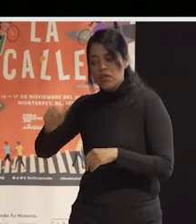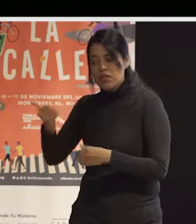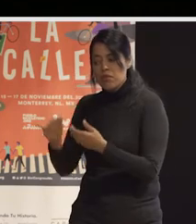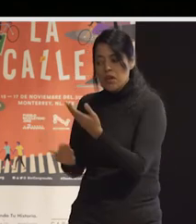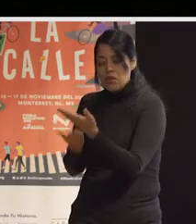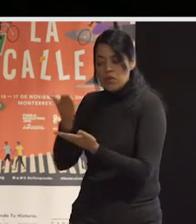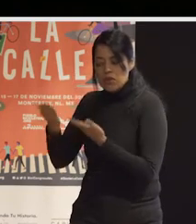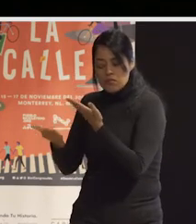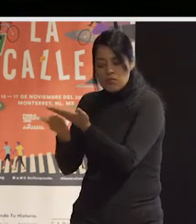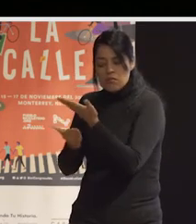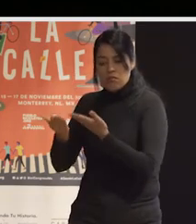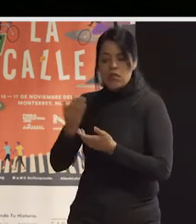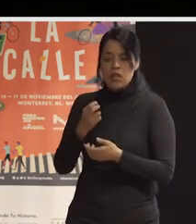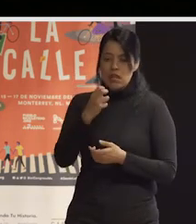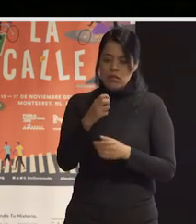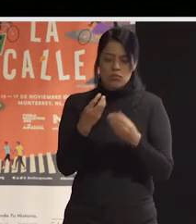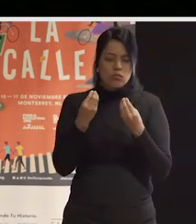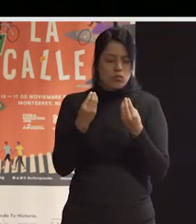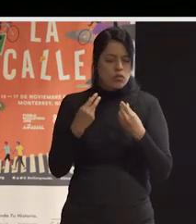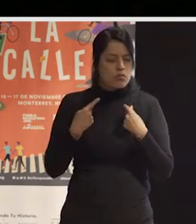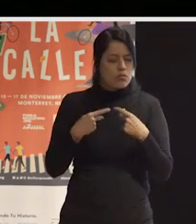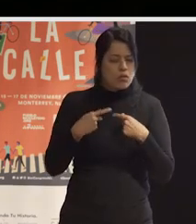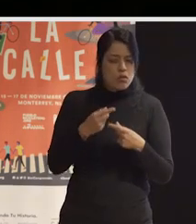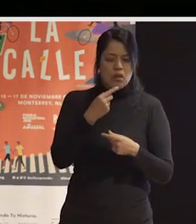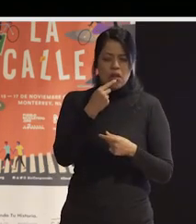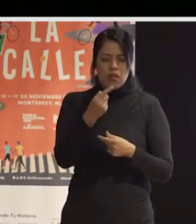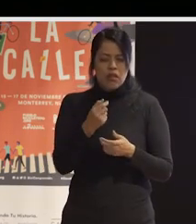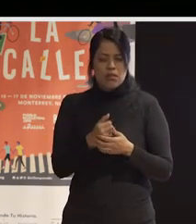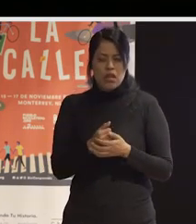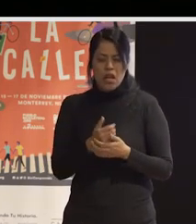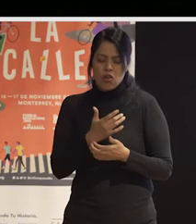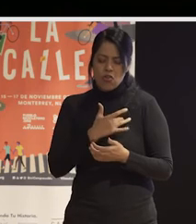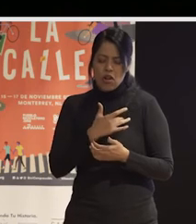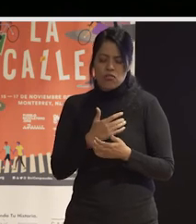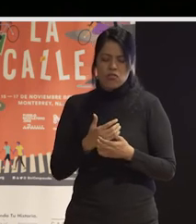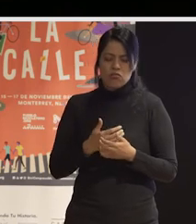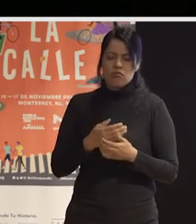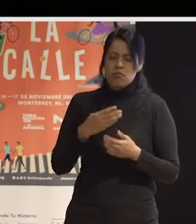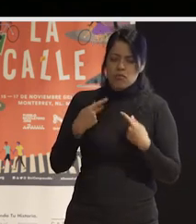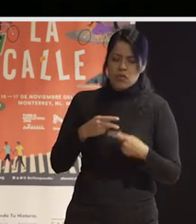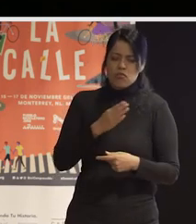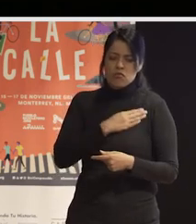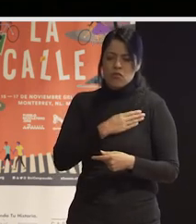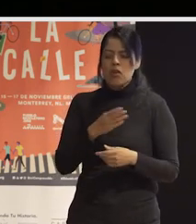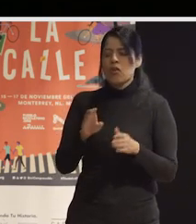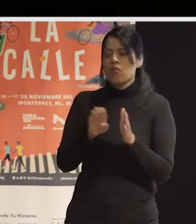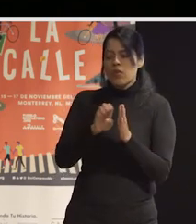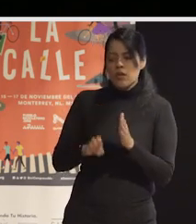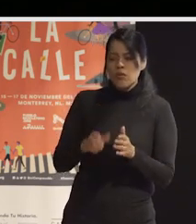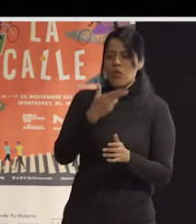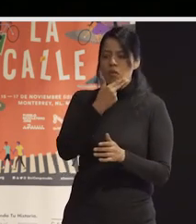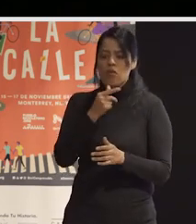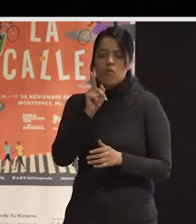yo creo que en todo esto hay mucha gente a lo mejor decía hay gente de corazón nos toca no el asunto de género de racismo estas